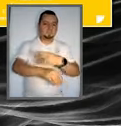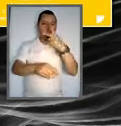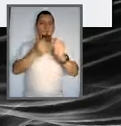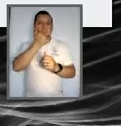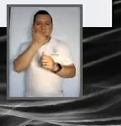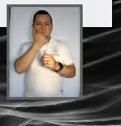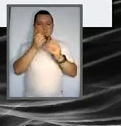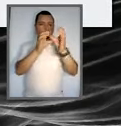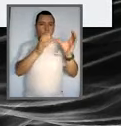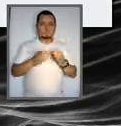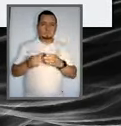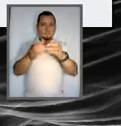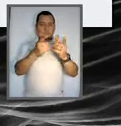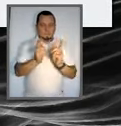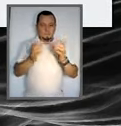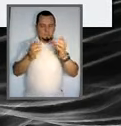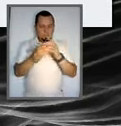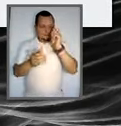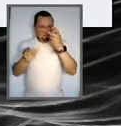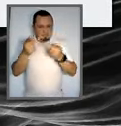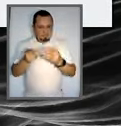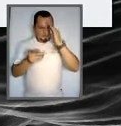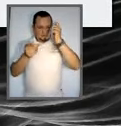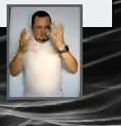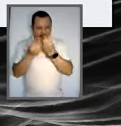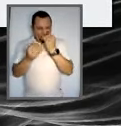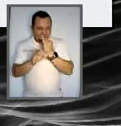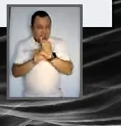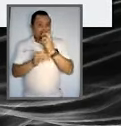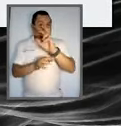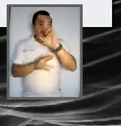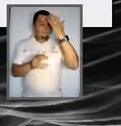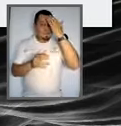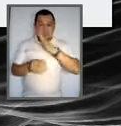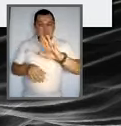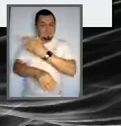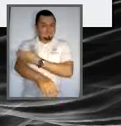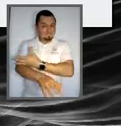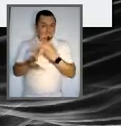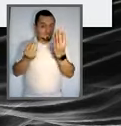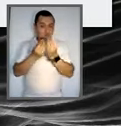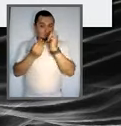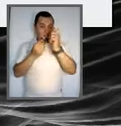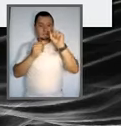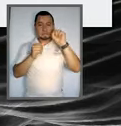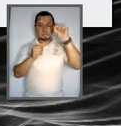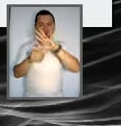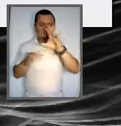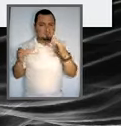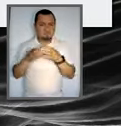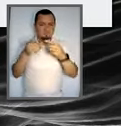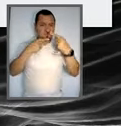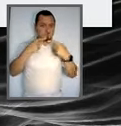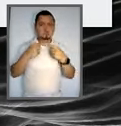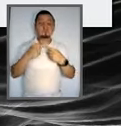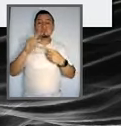los alumnos. Decirles que la estrategia digital, y aquí tengo que reconocer a mis compañeros de las secciones sindicales, hemos tenido